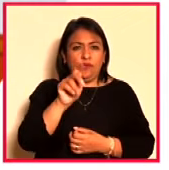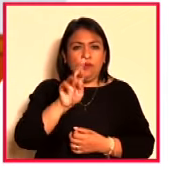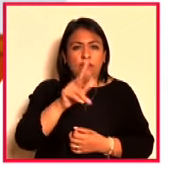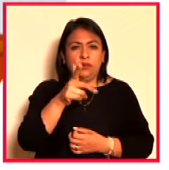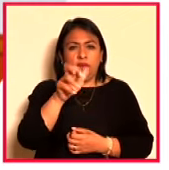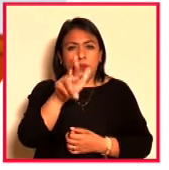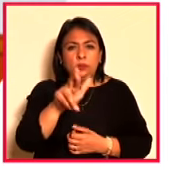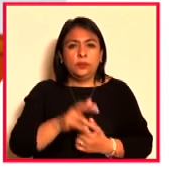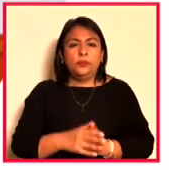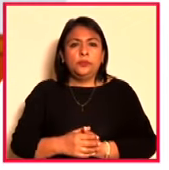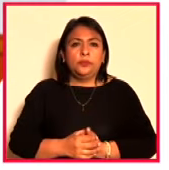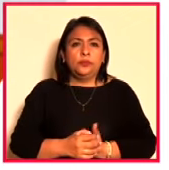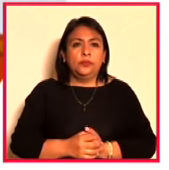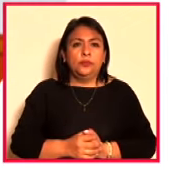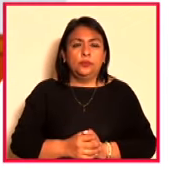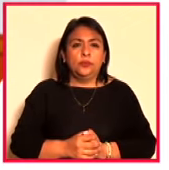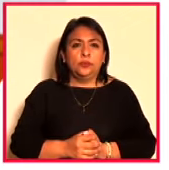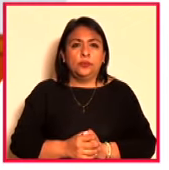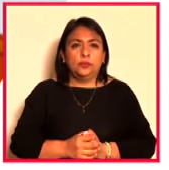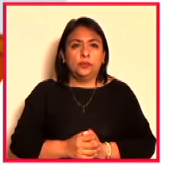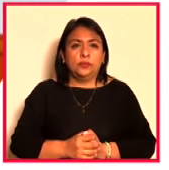Gaspar.